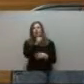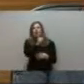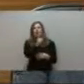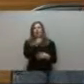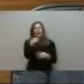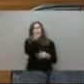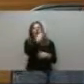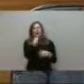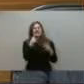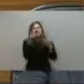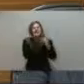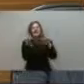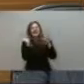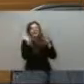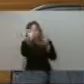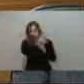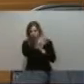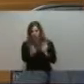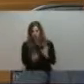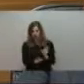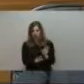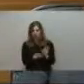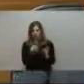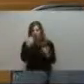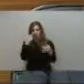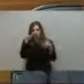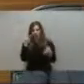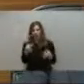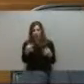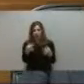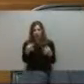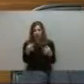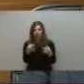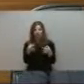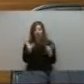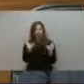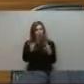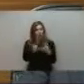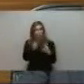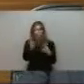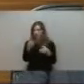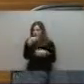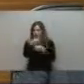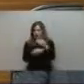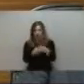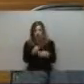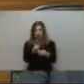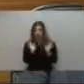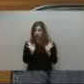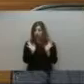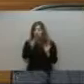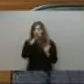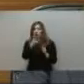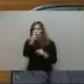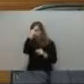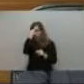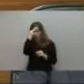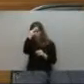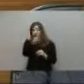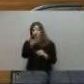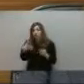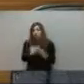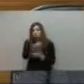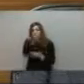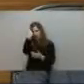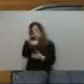caras ni gestos. Esta afirmación no la hace el Partido Popular, porque en Candás todo el mundo es